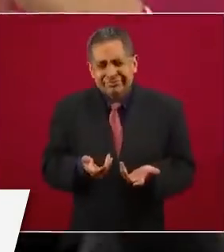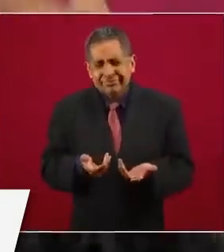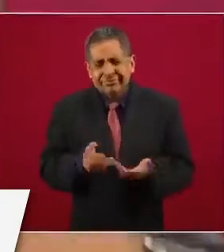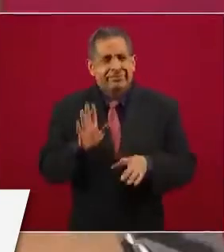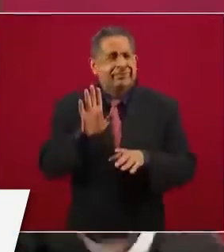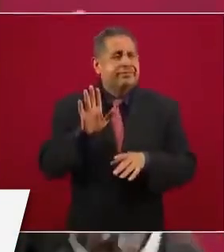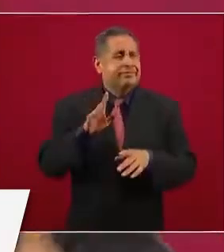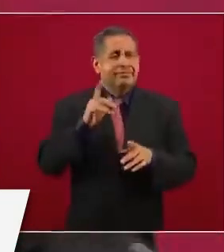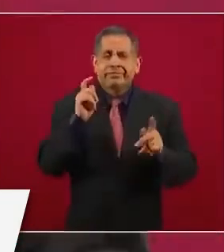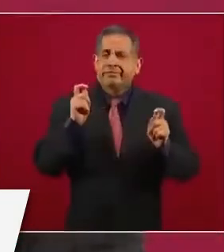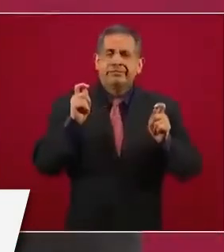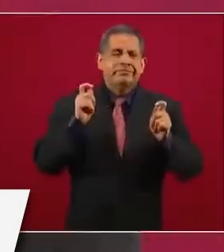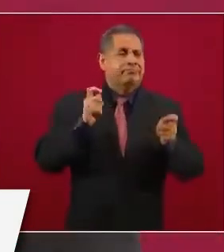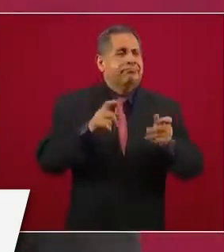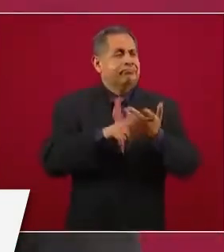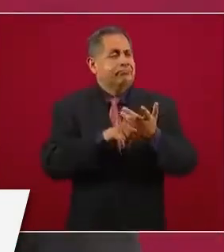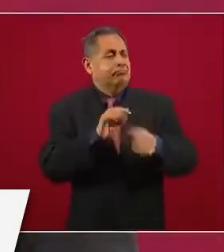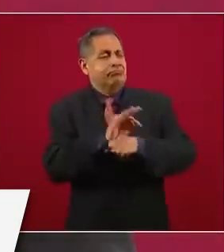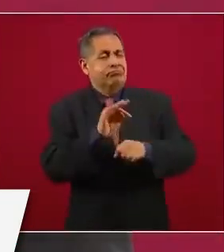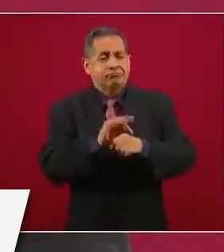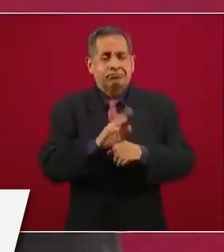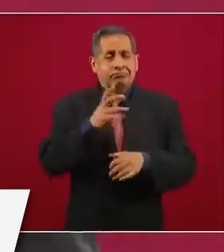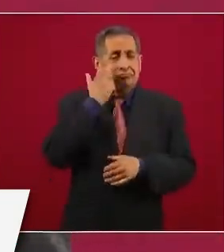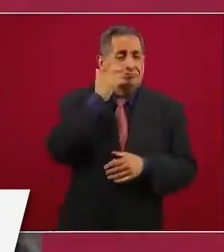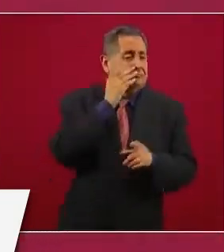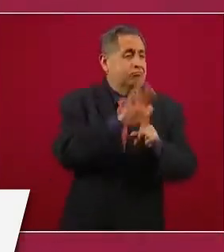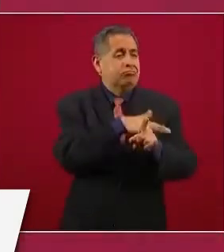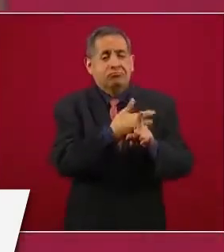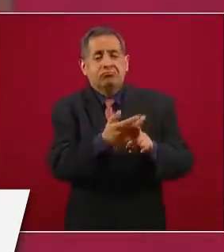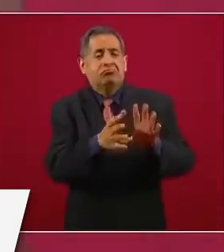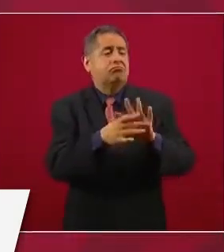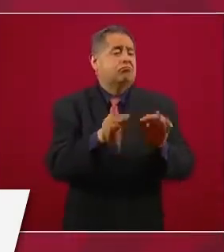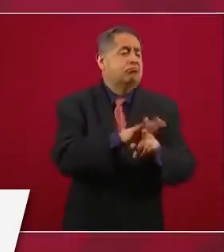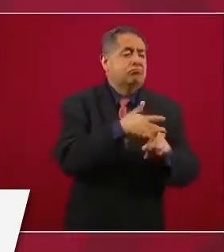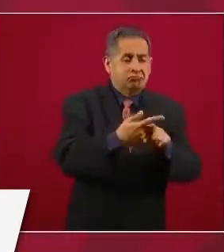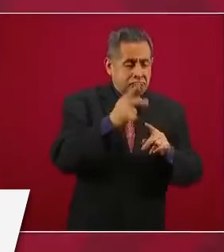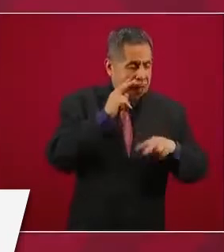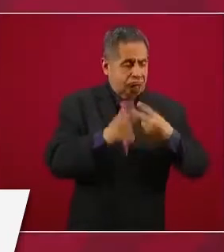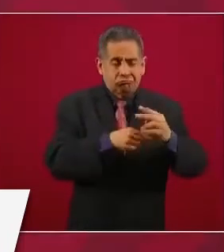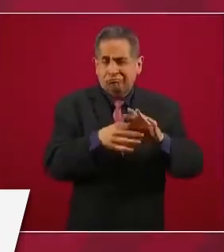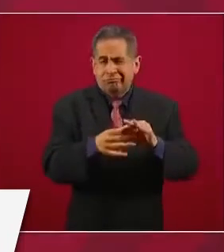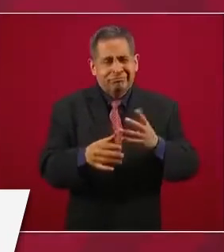Como los paladines de la